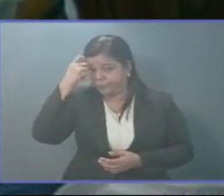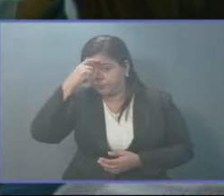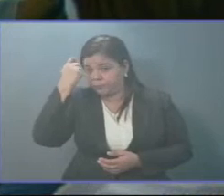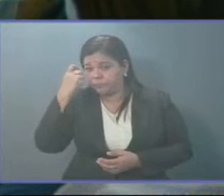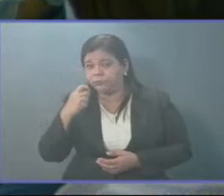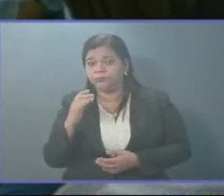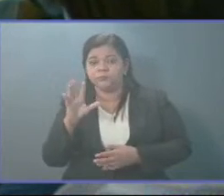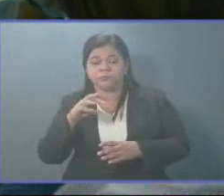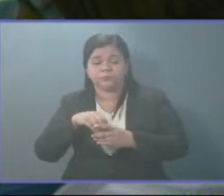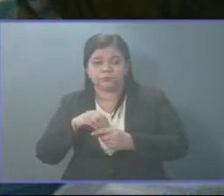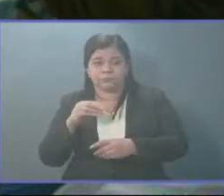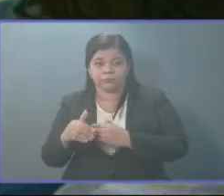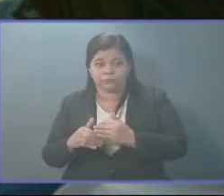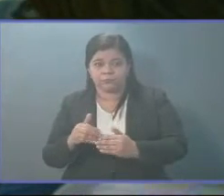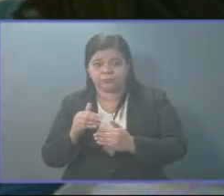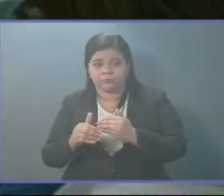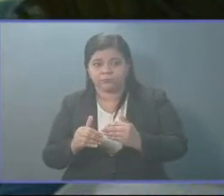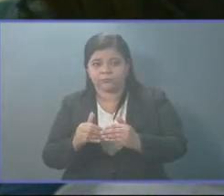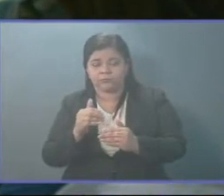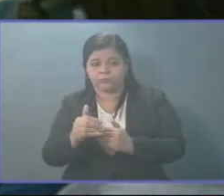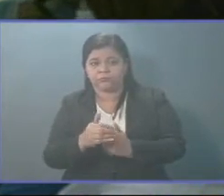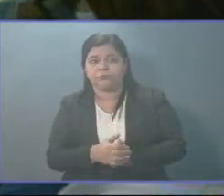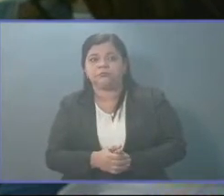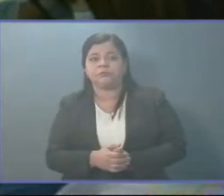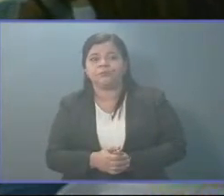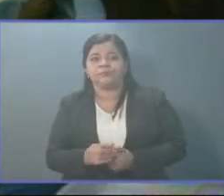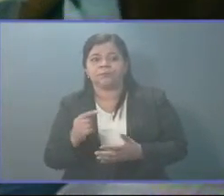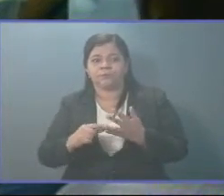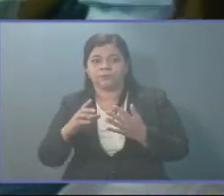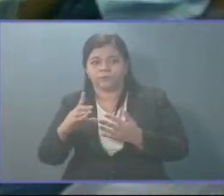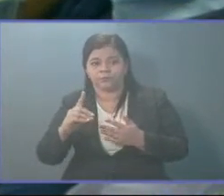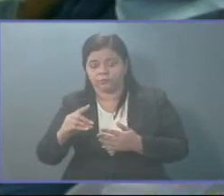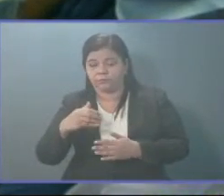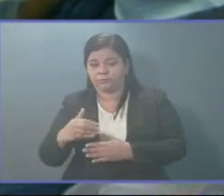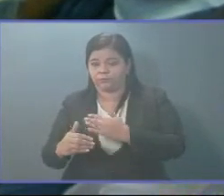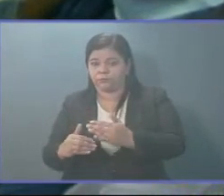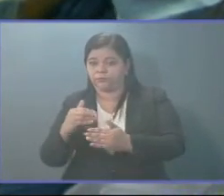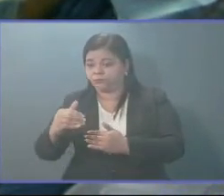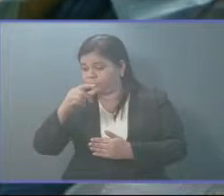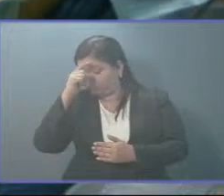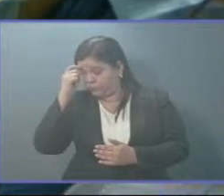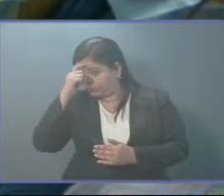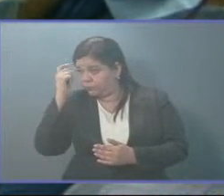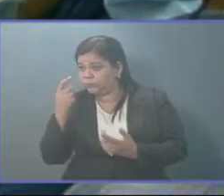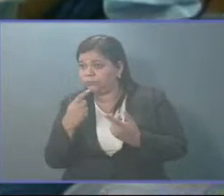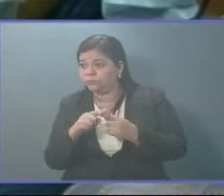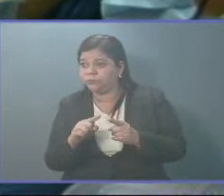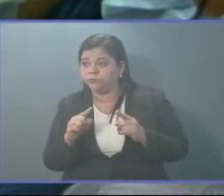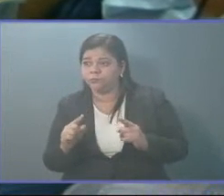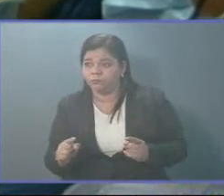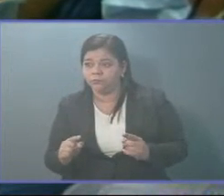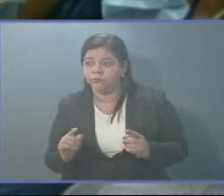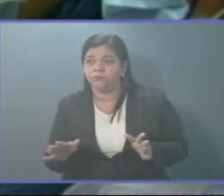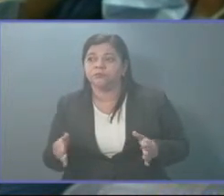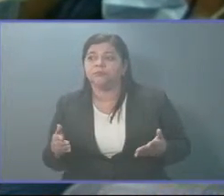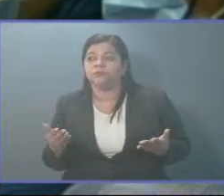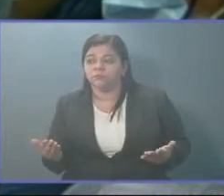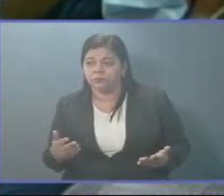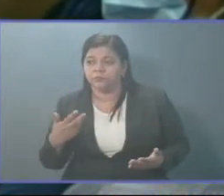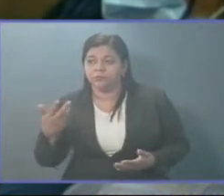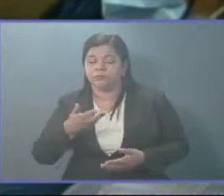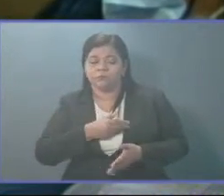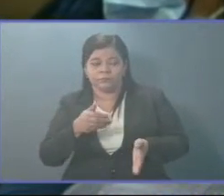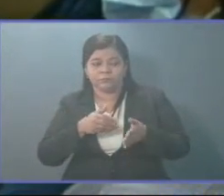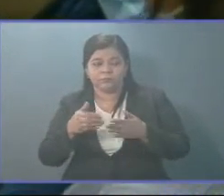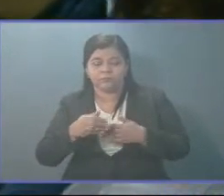un proceso del Código Procesal Laboral. Yo no le llamaría de trabajo porque voy a empezar a